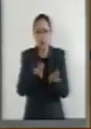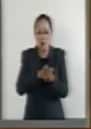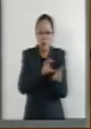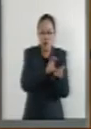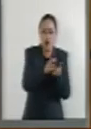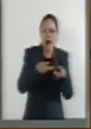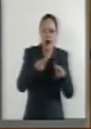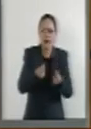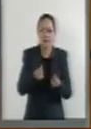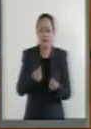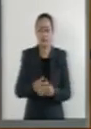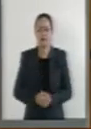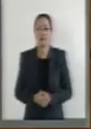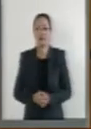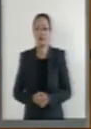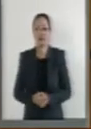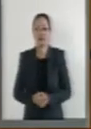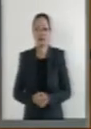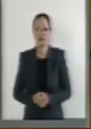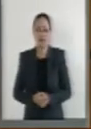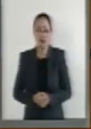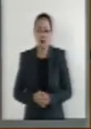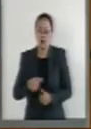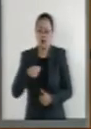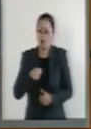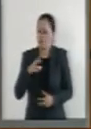no quiero por ningún motivo que se vea